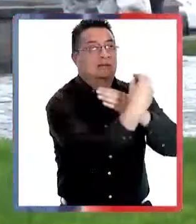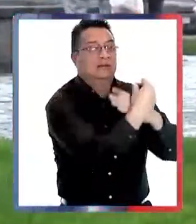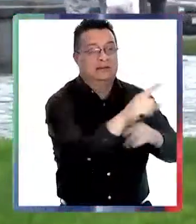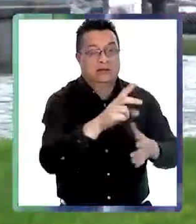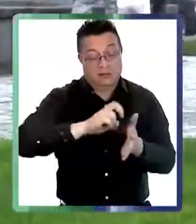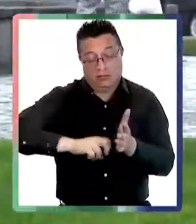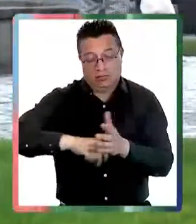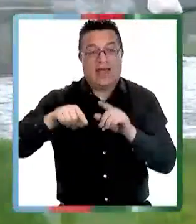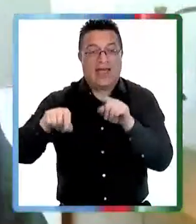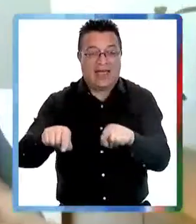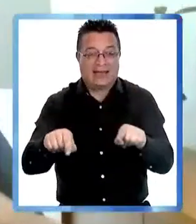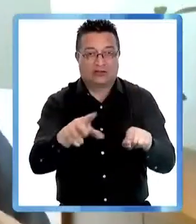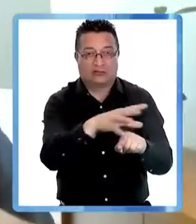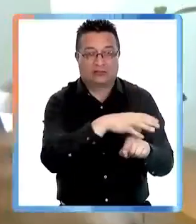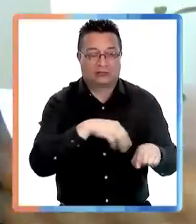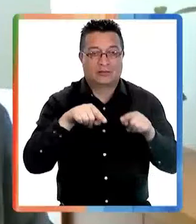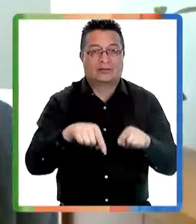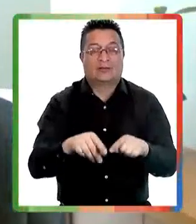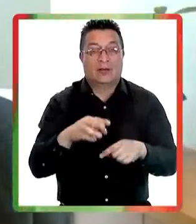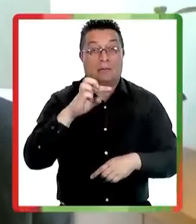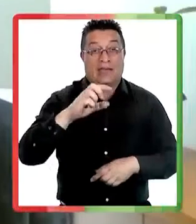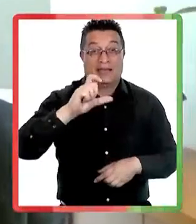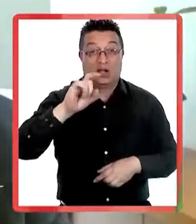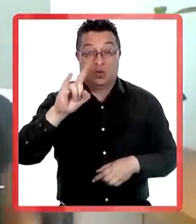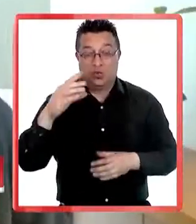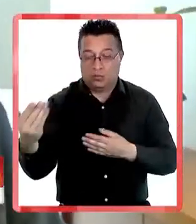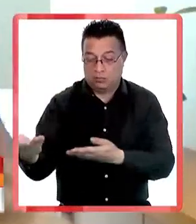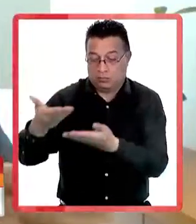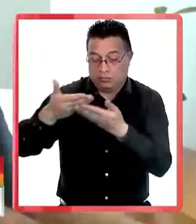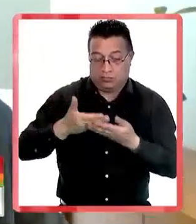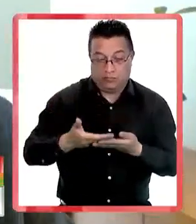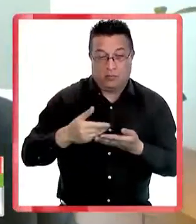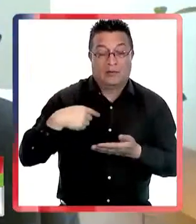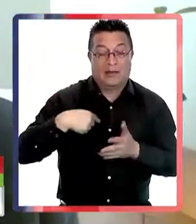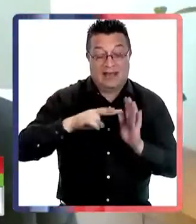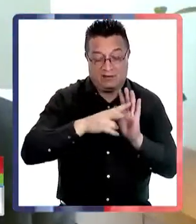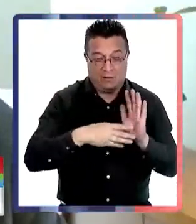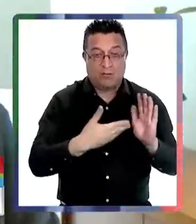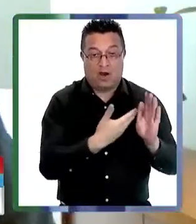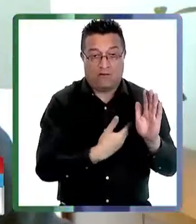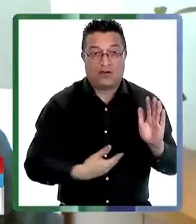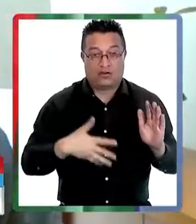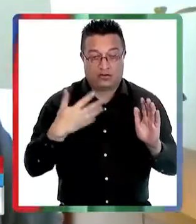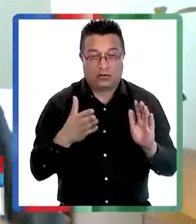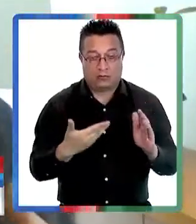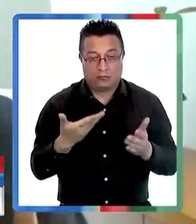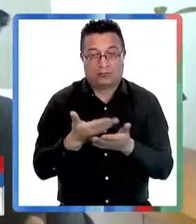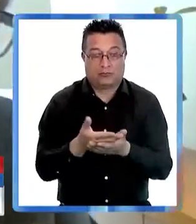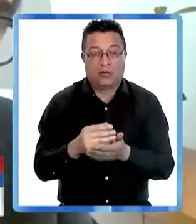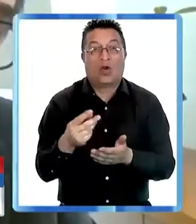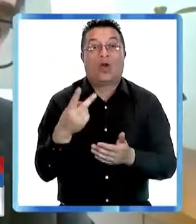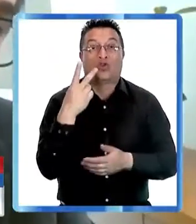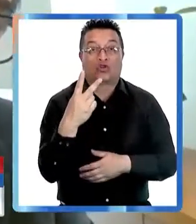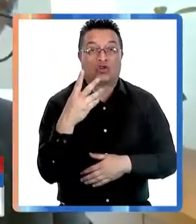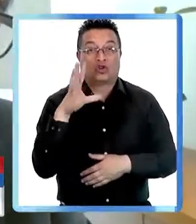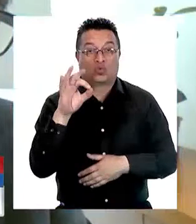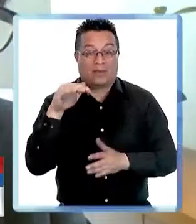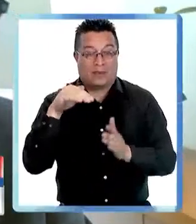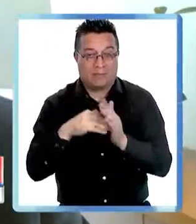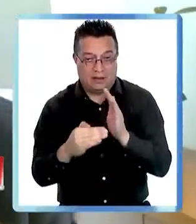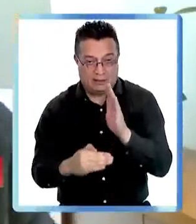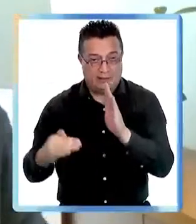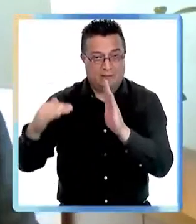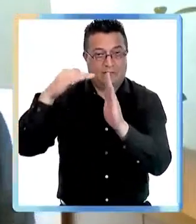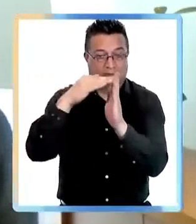fuentes. Va a ser alimentada de una PGU, que la reforma del gobierno sube a